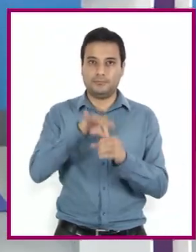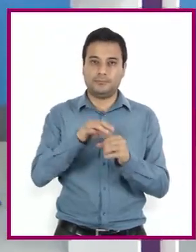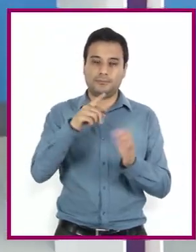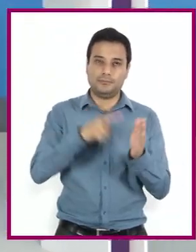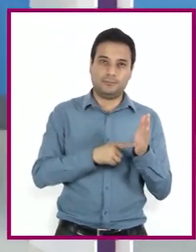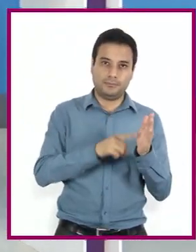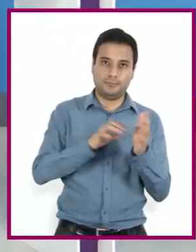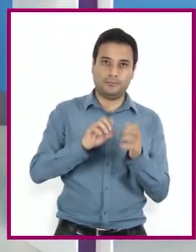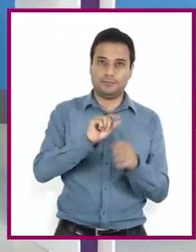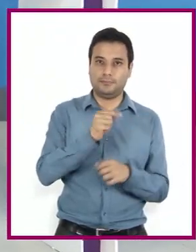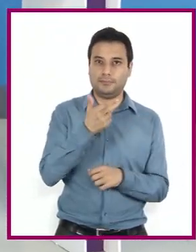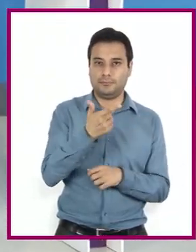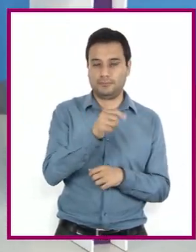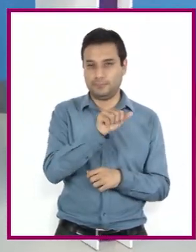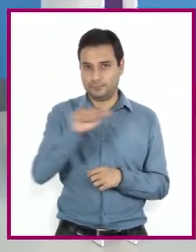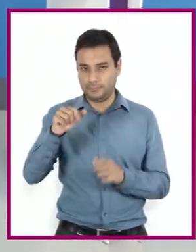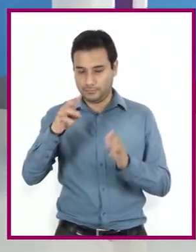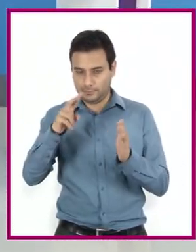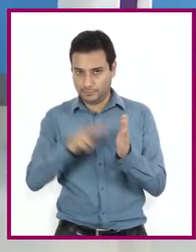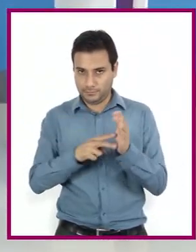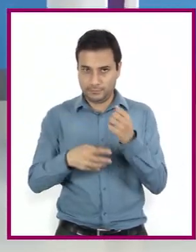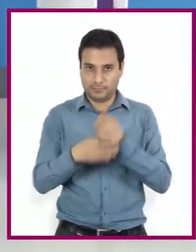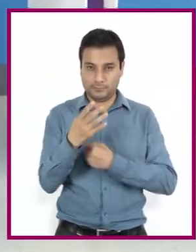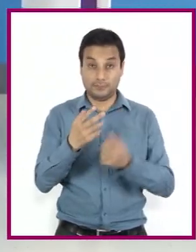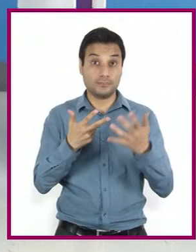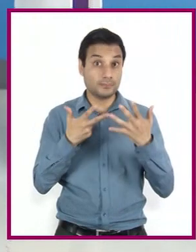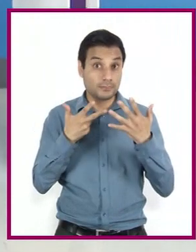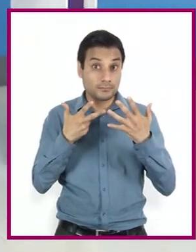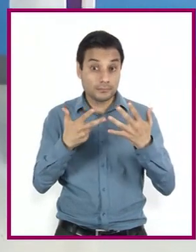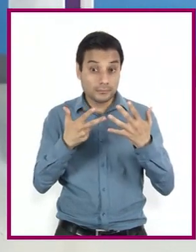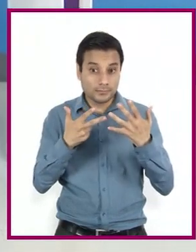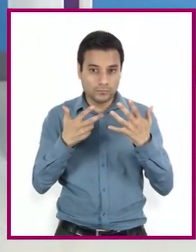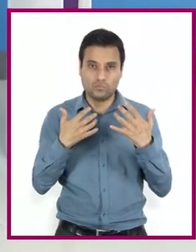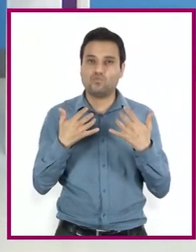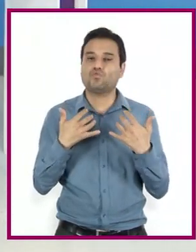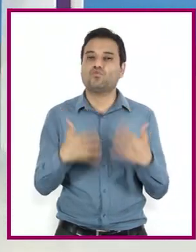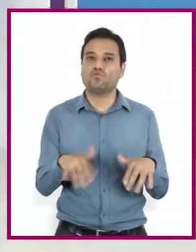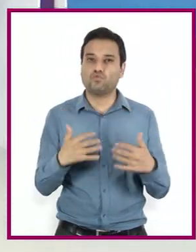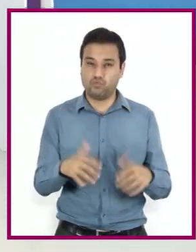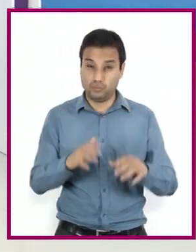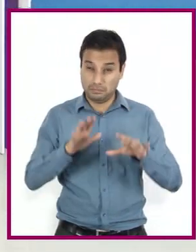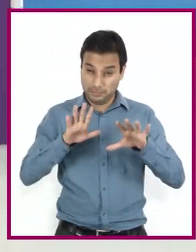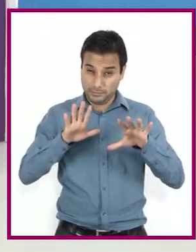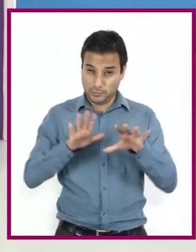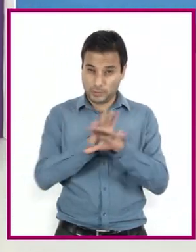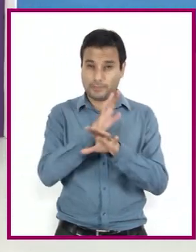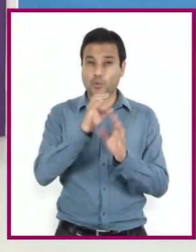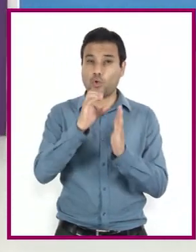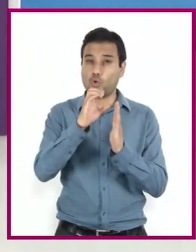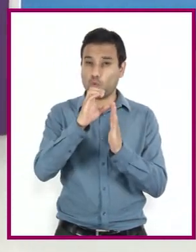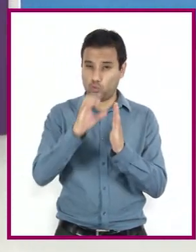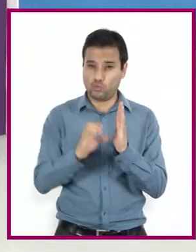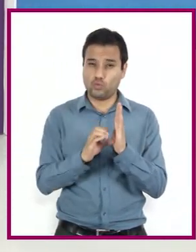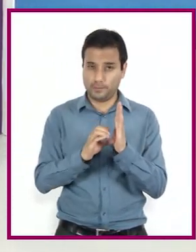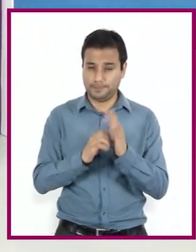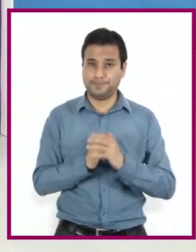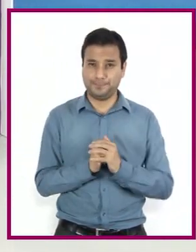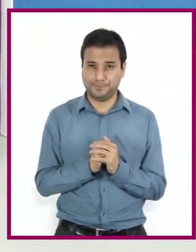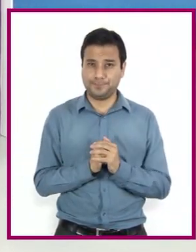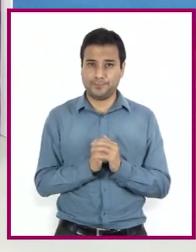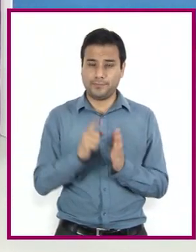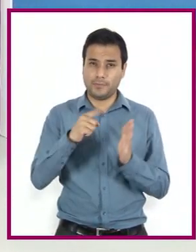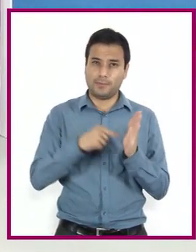y 2014. 8 fueron de amplio alcance e implicaron cambios constitucionales y legales.